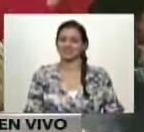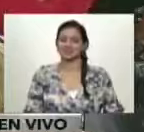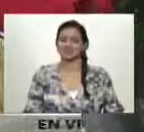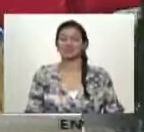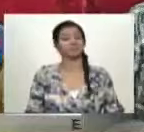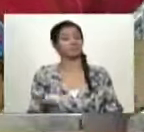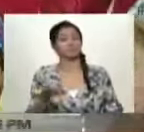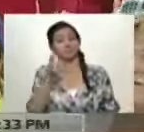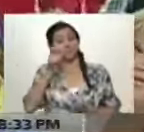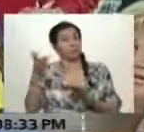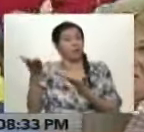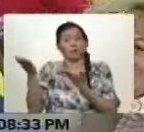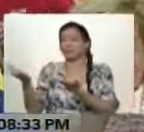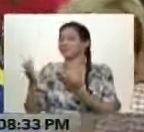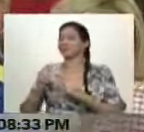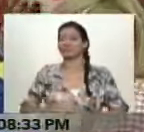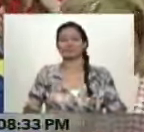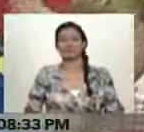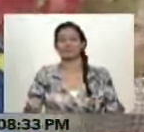Al pueblo, pues,